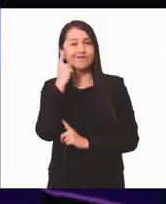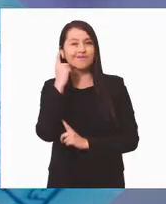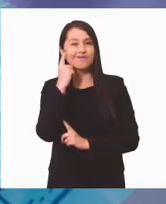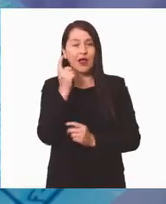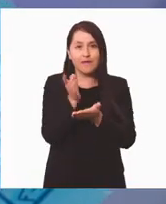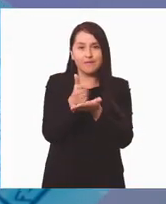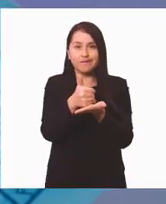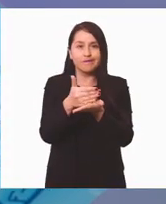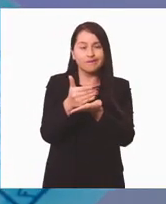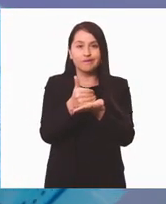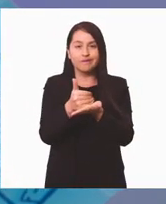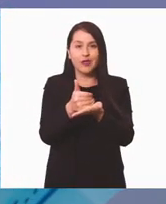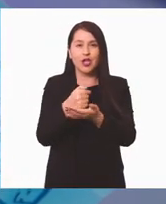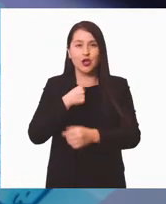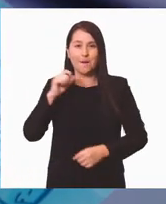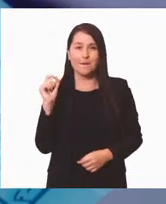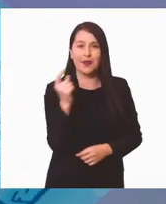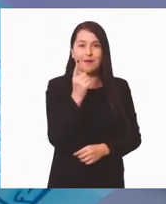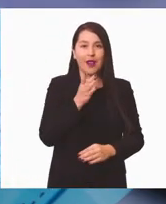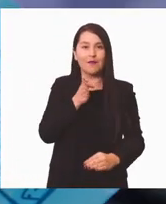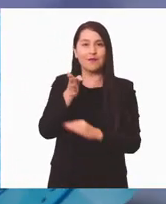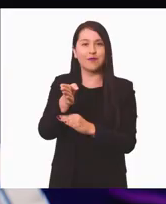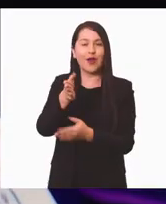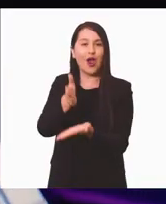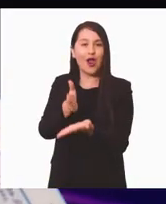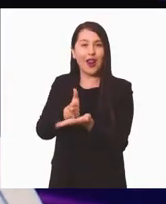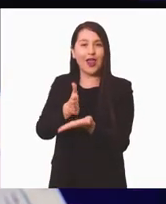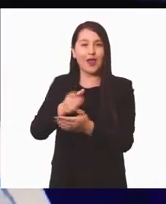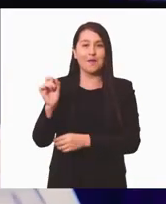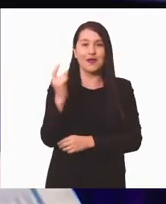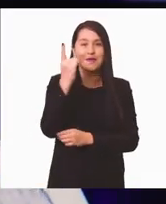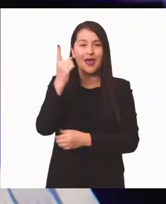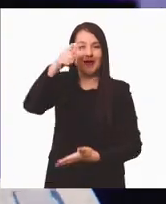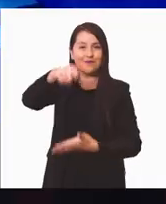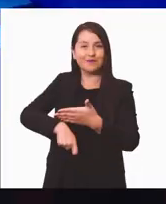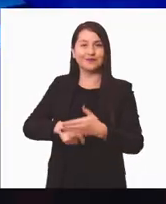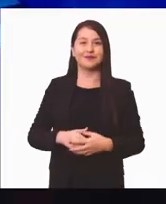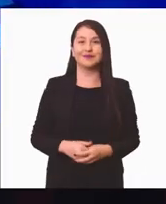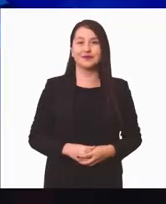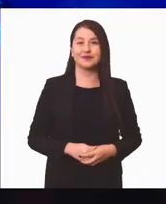Si mis cálculos no fallan, voy a ser la primera en llegar al colegio y la primera en inscribirme.